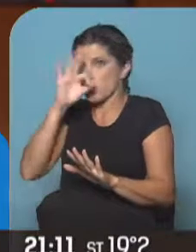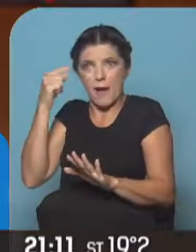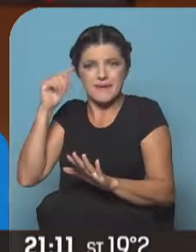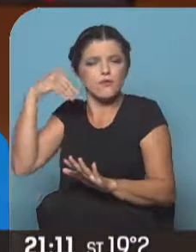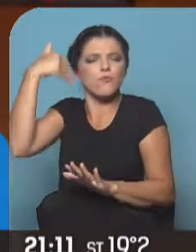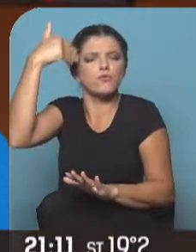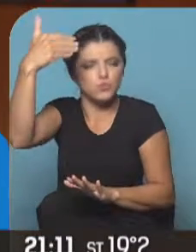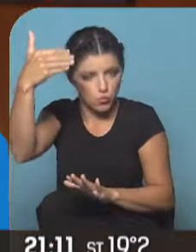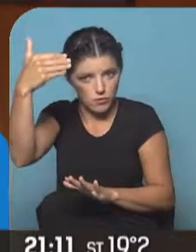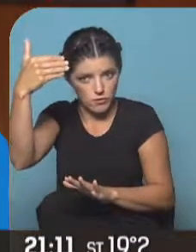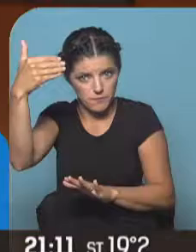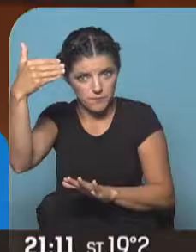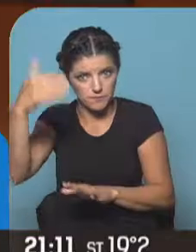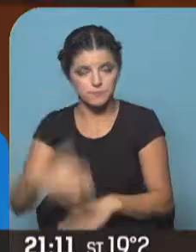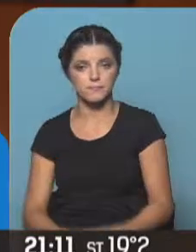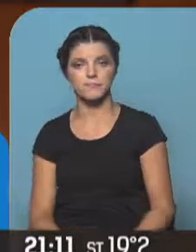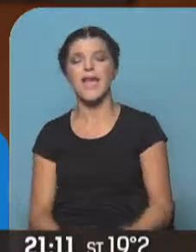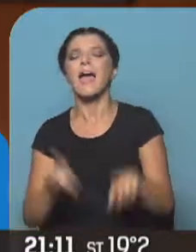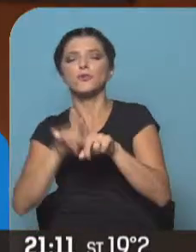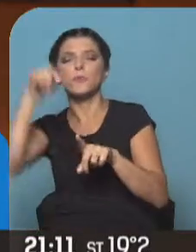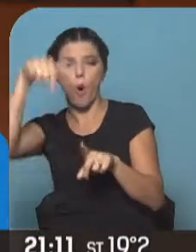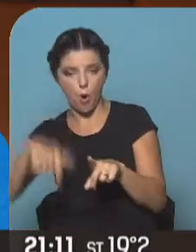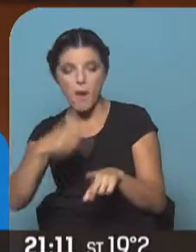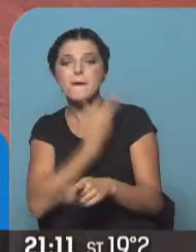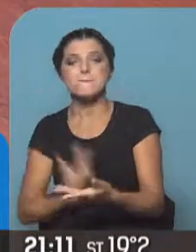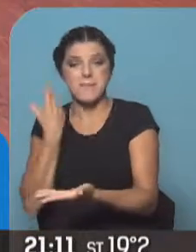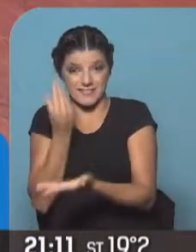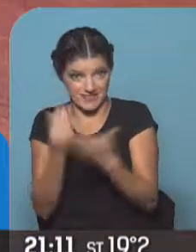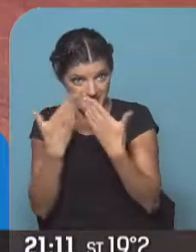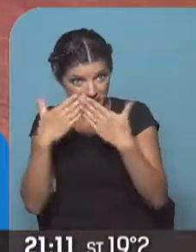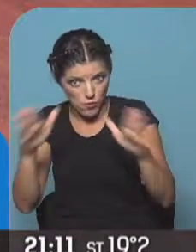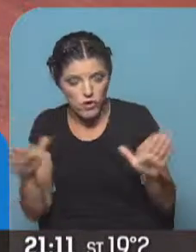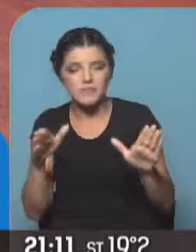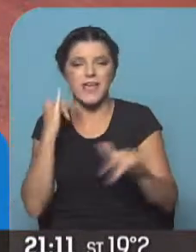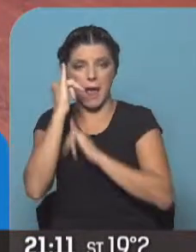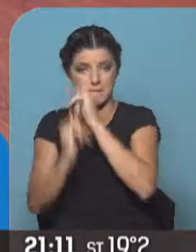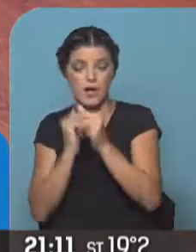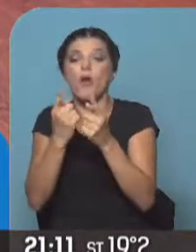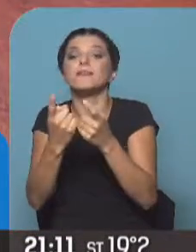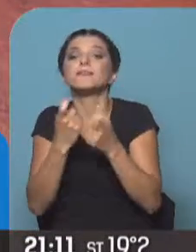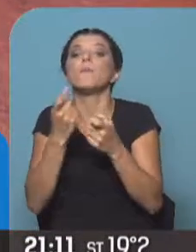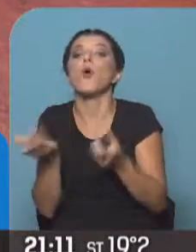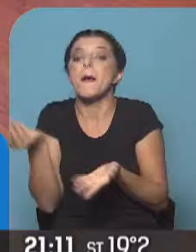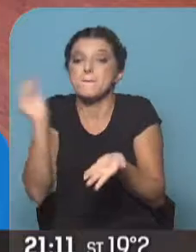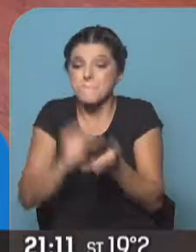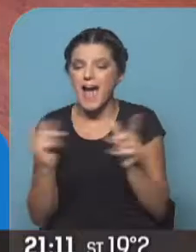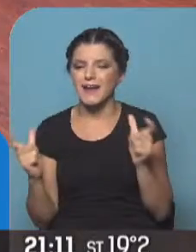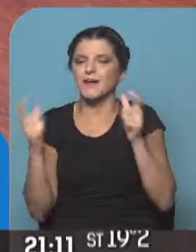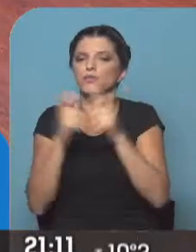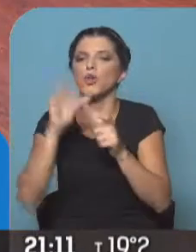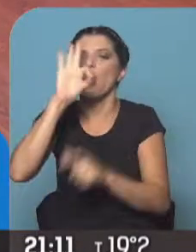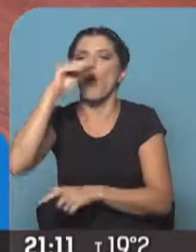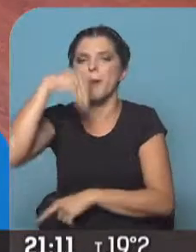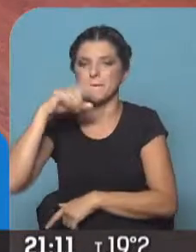que es lo que un poco ha señalado el presidente en su discurso de inauguración, que necesitamos más OMC, más